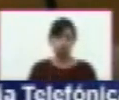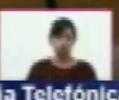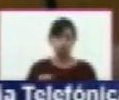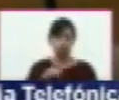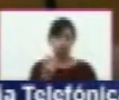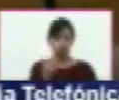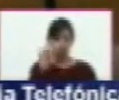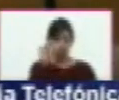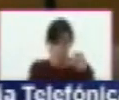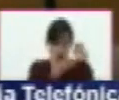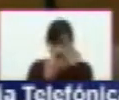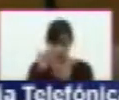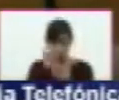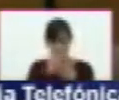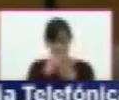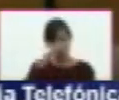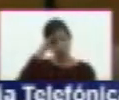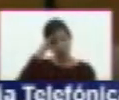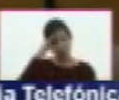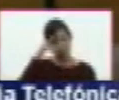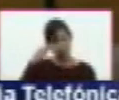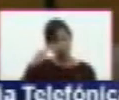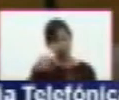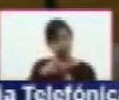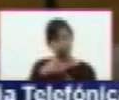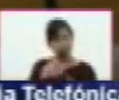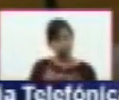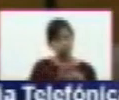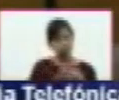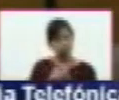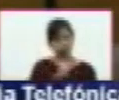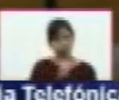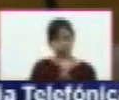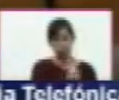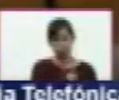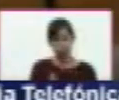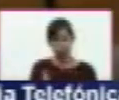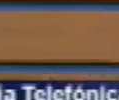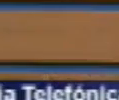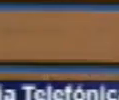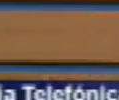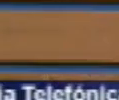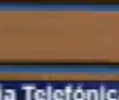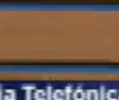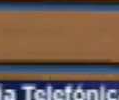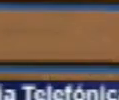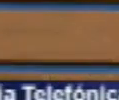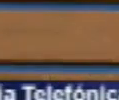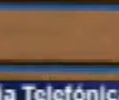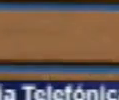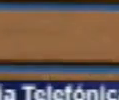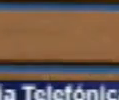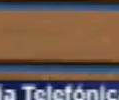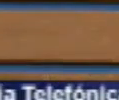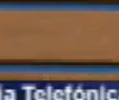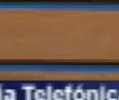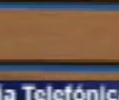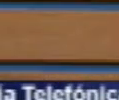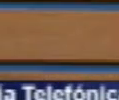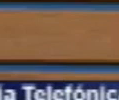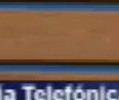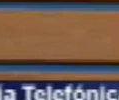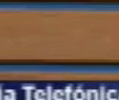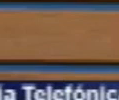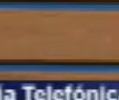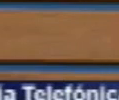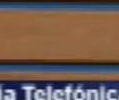respuesta. No se está preguntando así, tampoco. Pero así preguntaron, preguntaron ustedes, así se preguntó en esta encuesta. Sí, es cierto, es cierto. Entonces